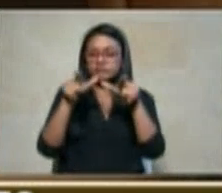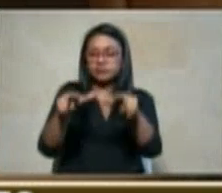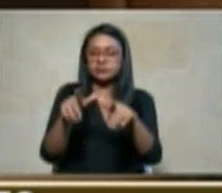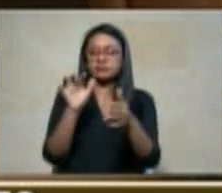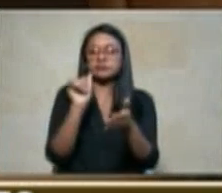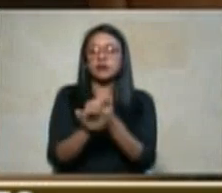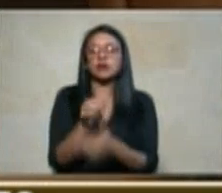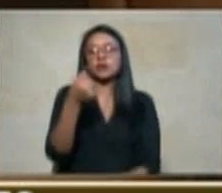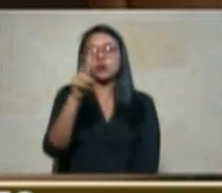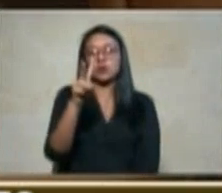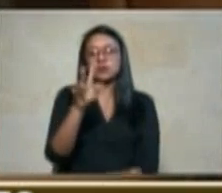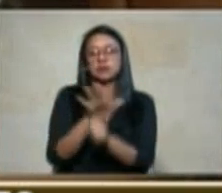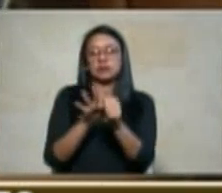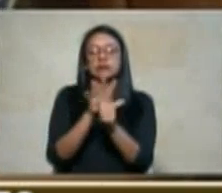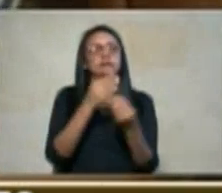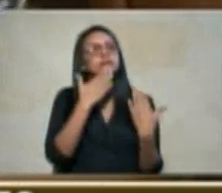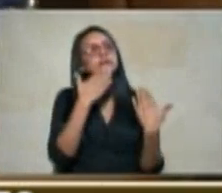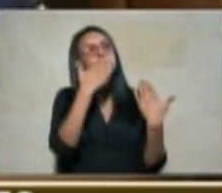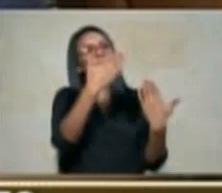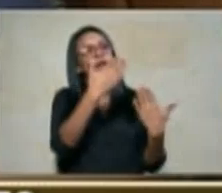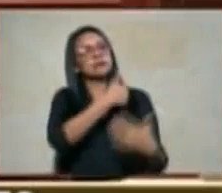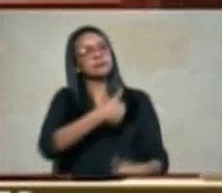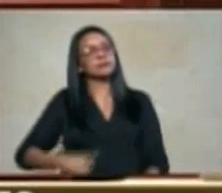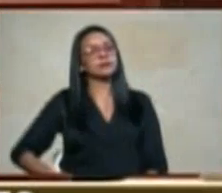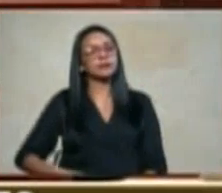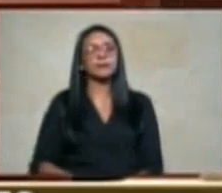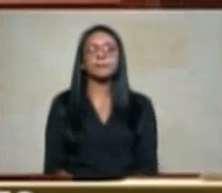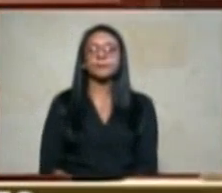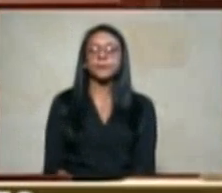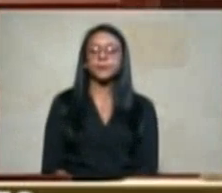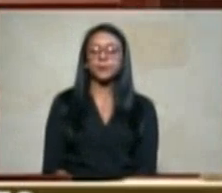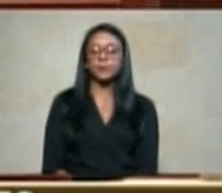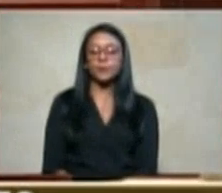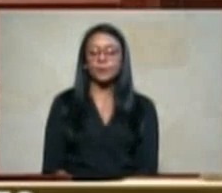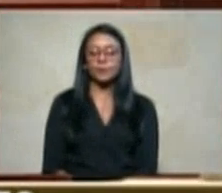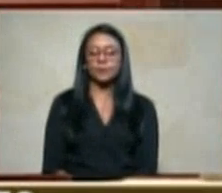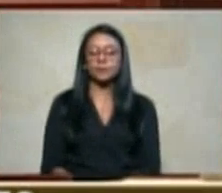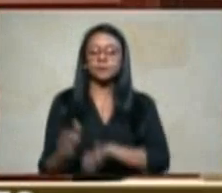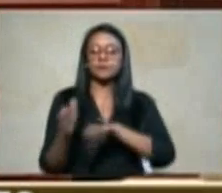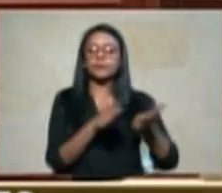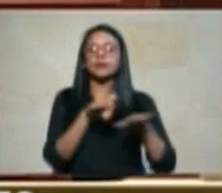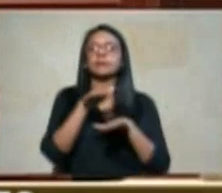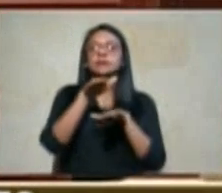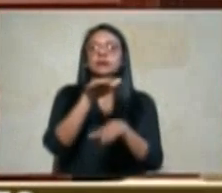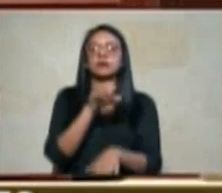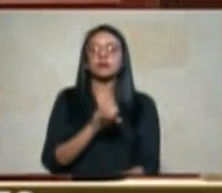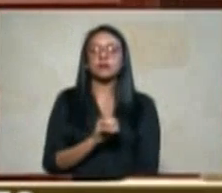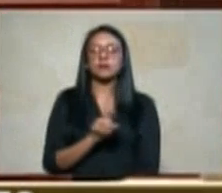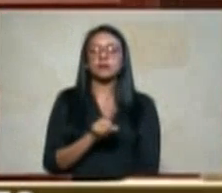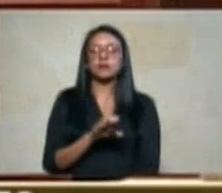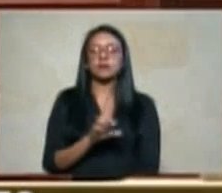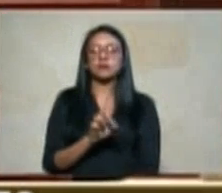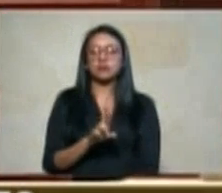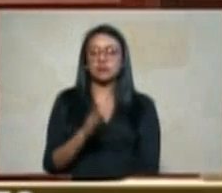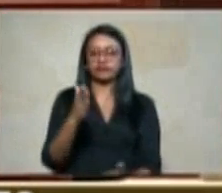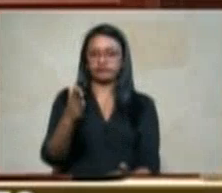a 12 casos. Muchas gracias, señor presidente. Representante Óscar Ospina, tiene el uso de la